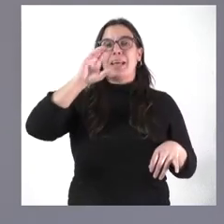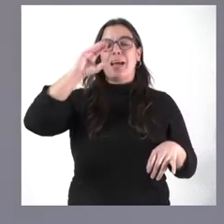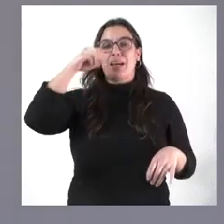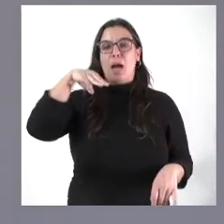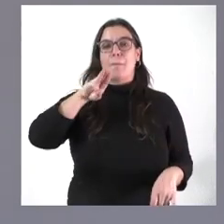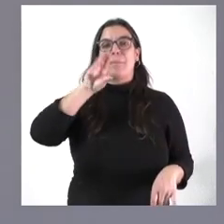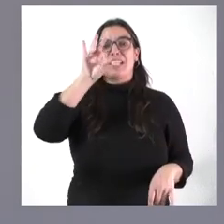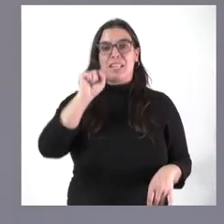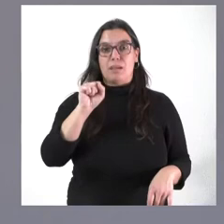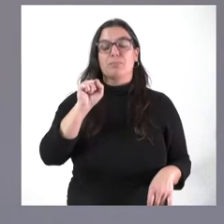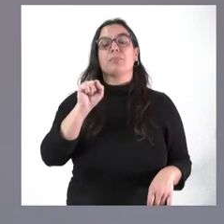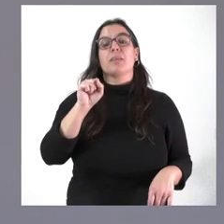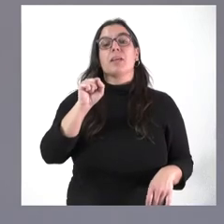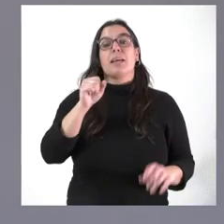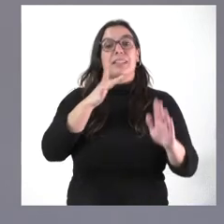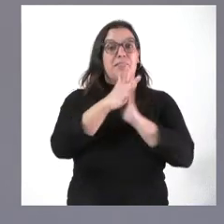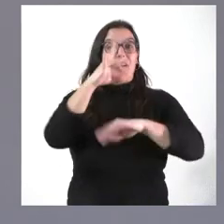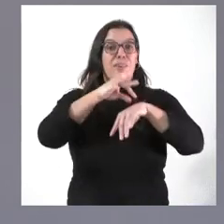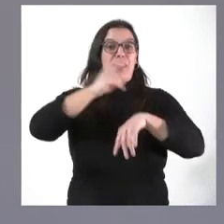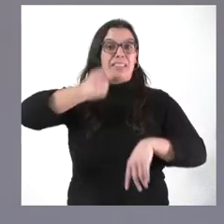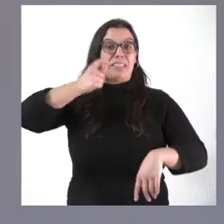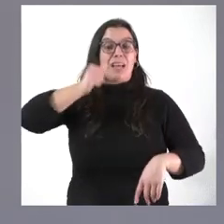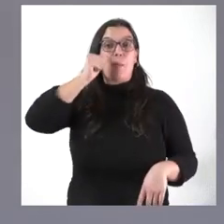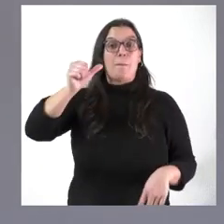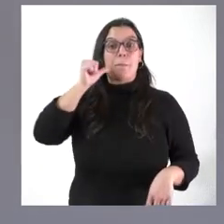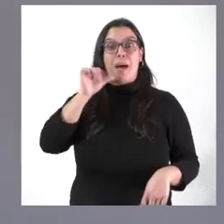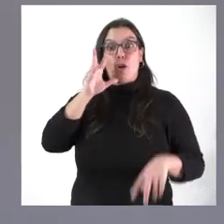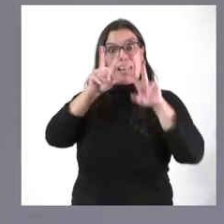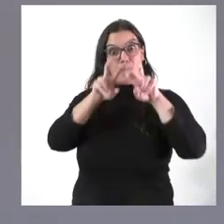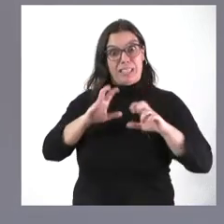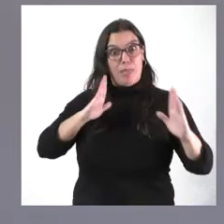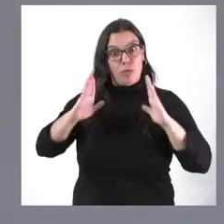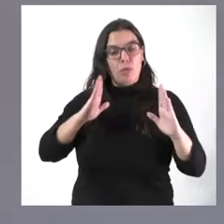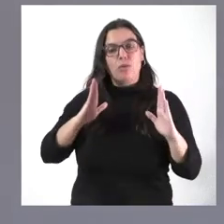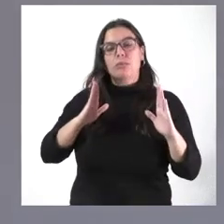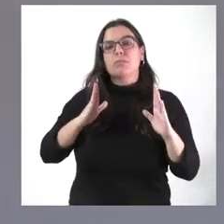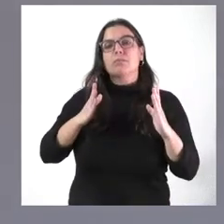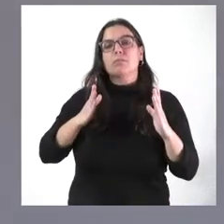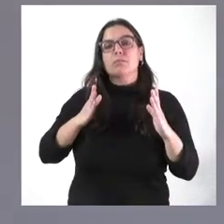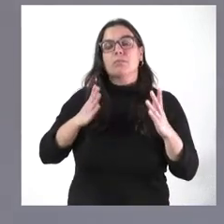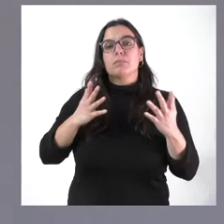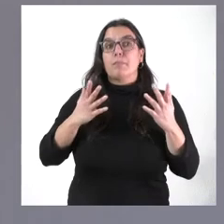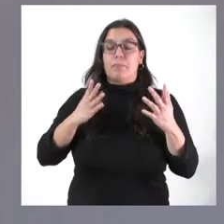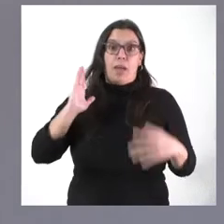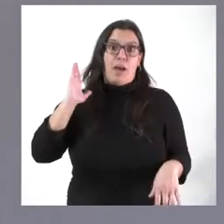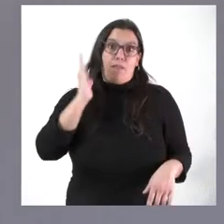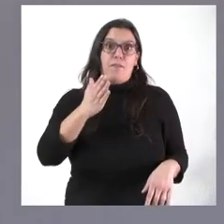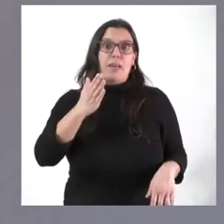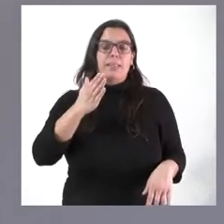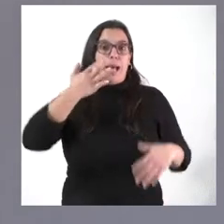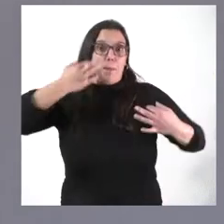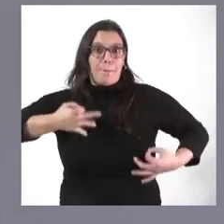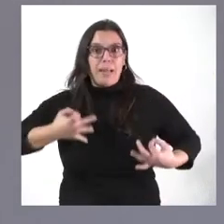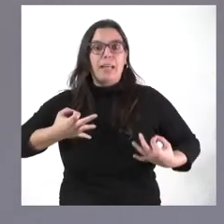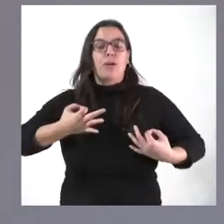que es una de las enfermedades que están en proceso de investigación en este momento por su elevado impacto y riesgo